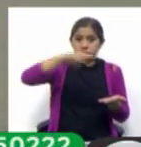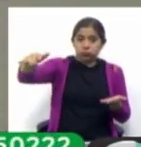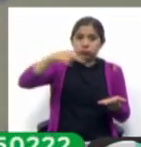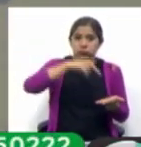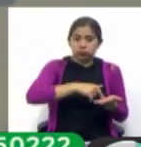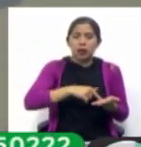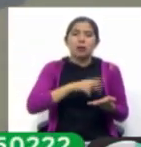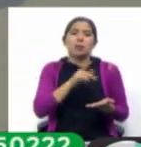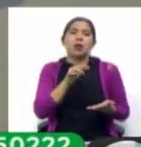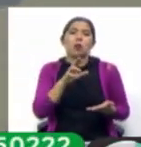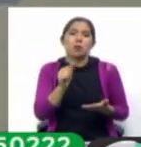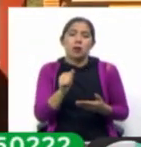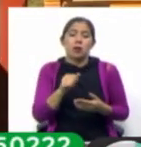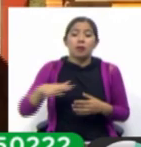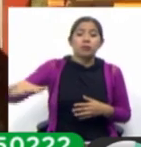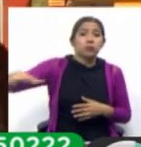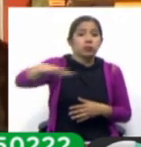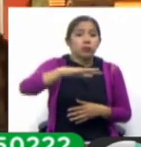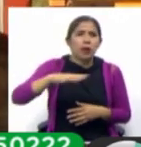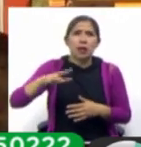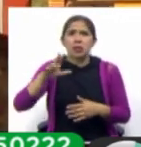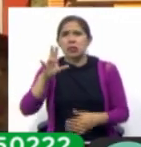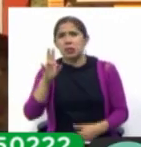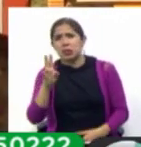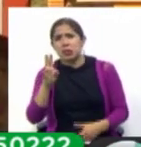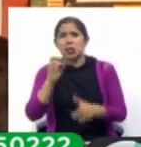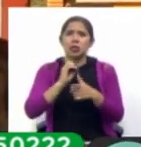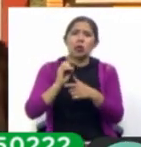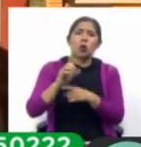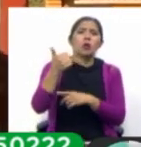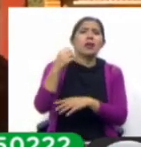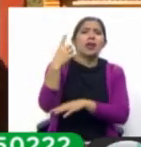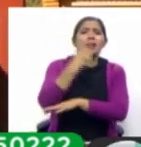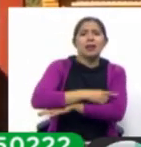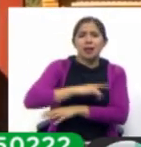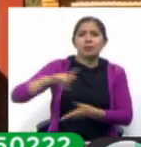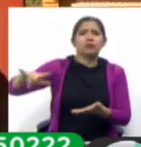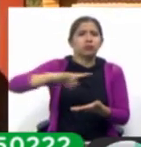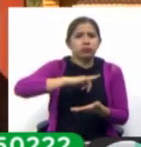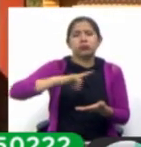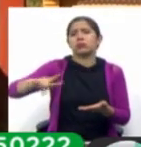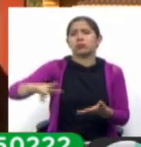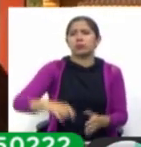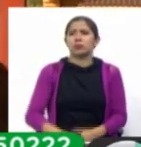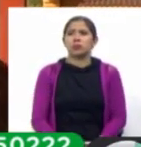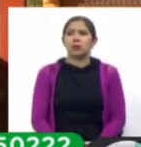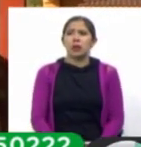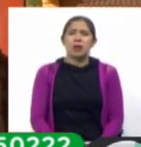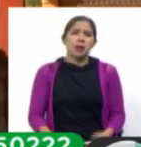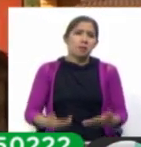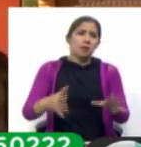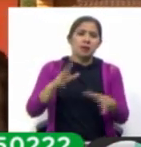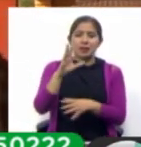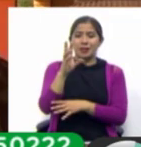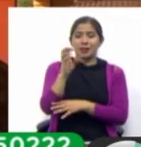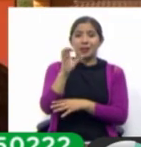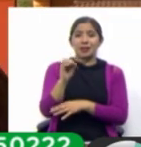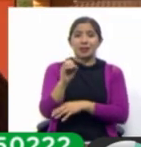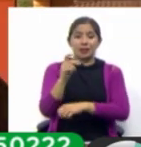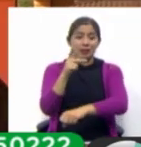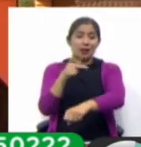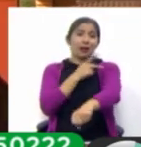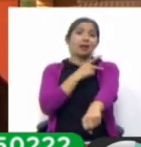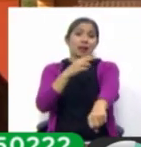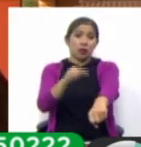entre 7 y 10 días. Más o menos unos 2 kilómetros con unos 60 u 80 metros de ancho